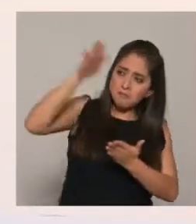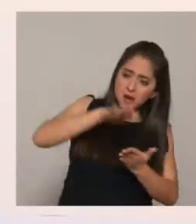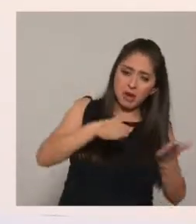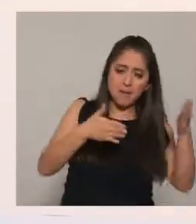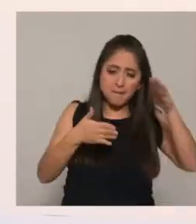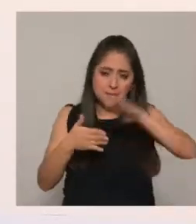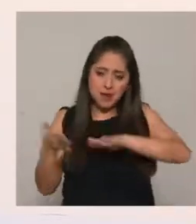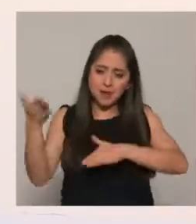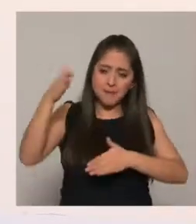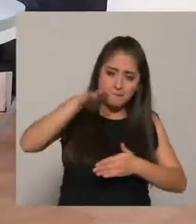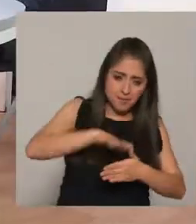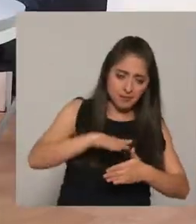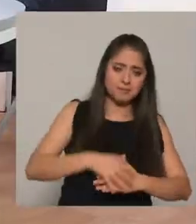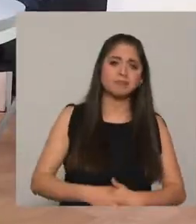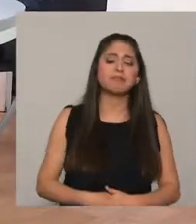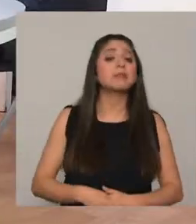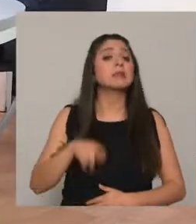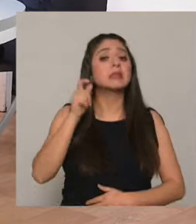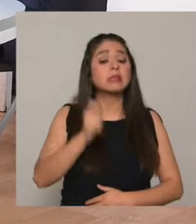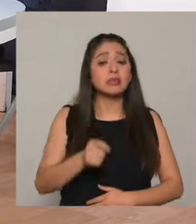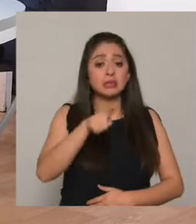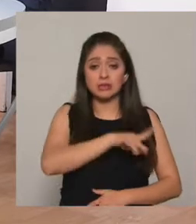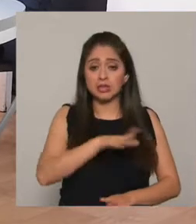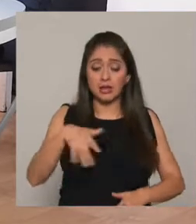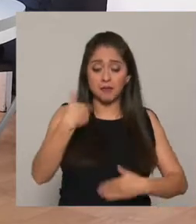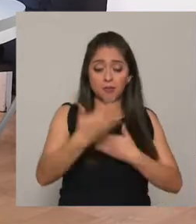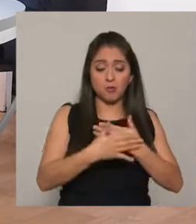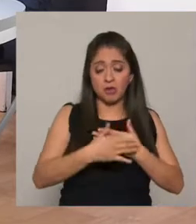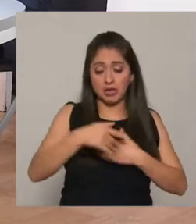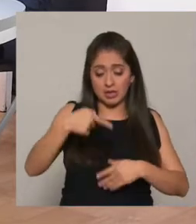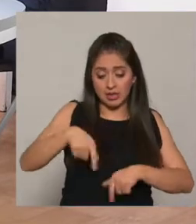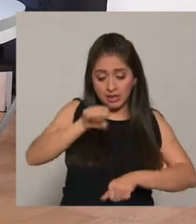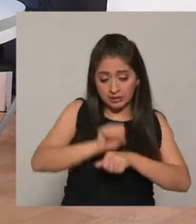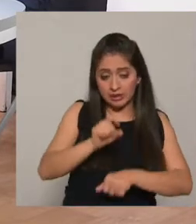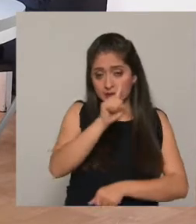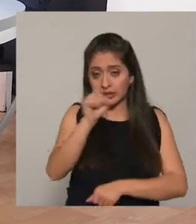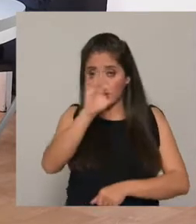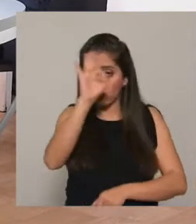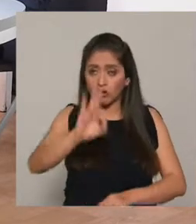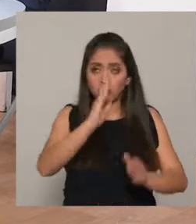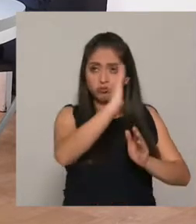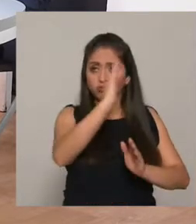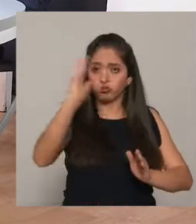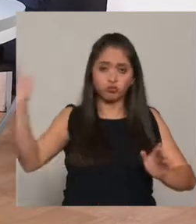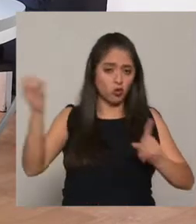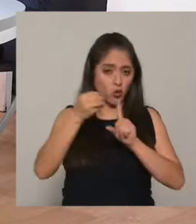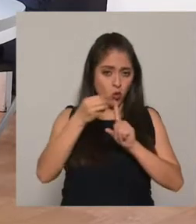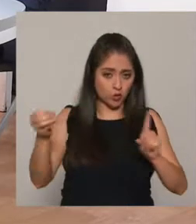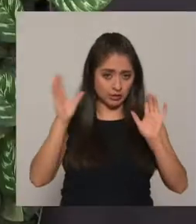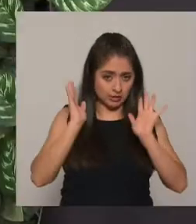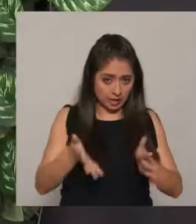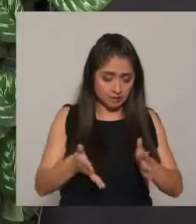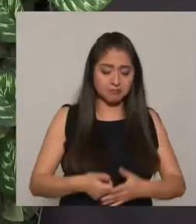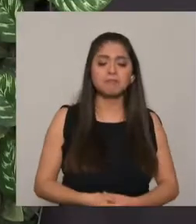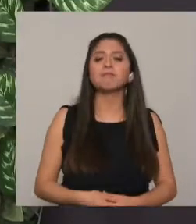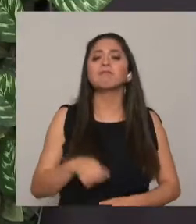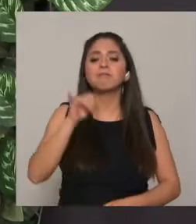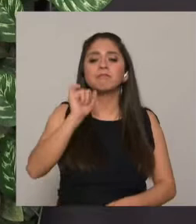poco tiempo vamos a tener al 100% esos libros tal como estaban antes, ¿no? Sí, un proceso de recuperación